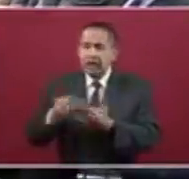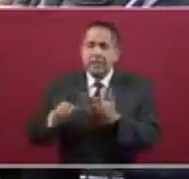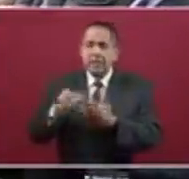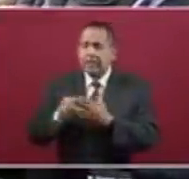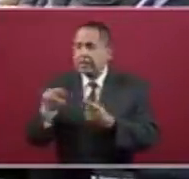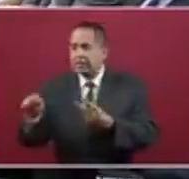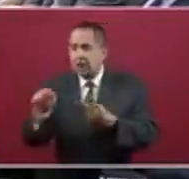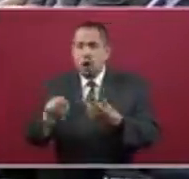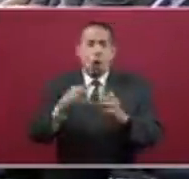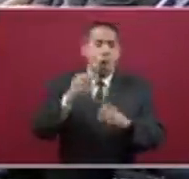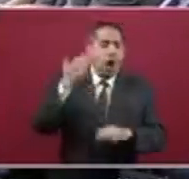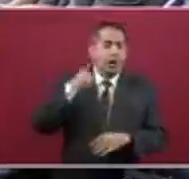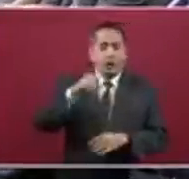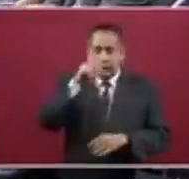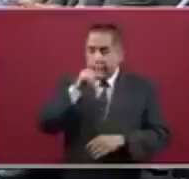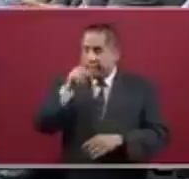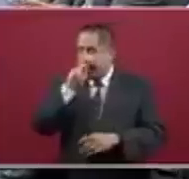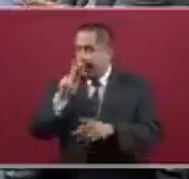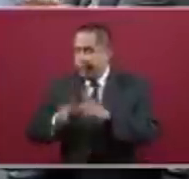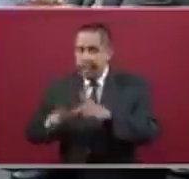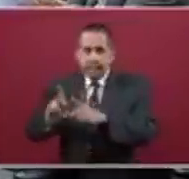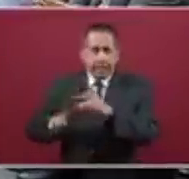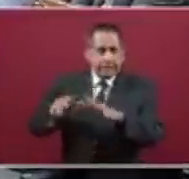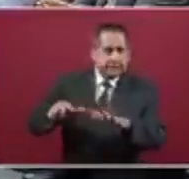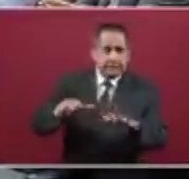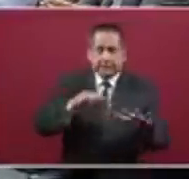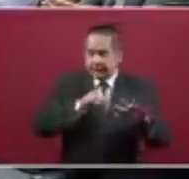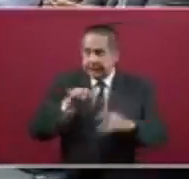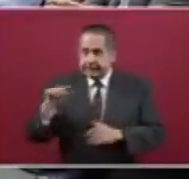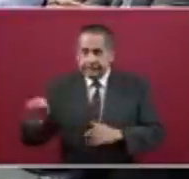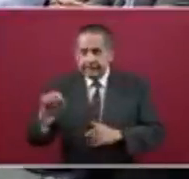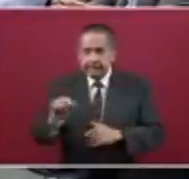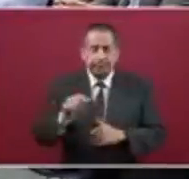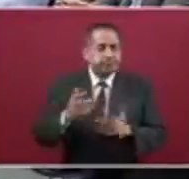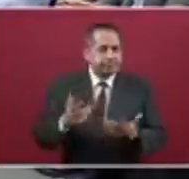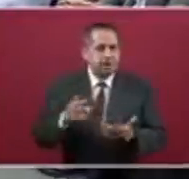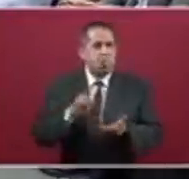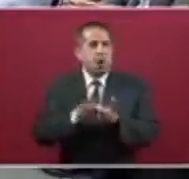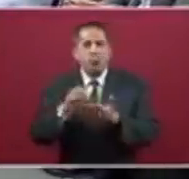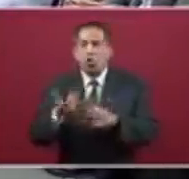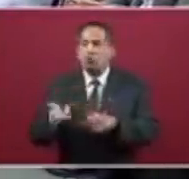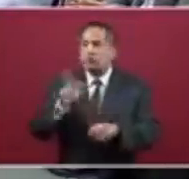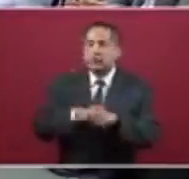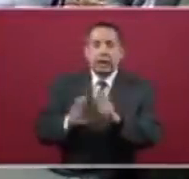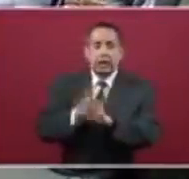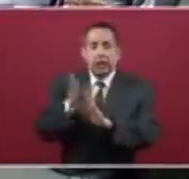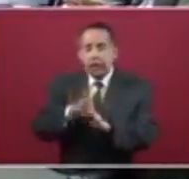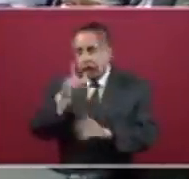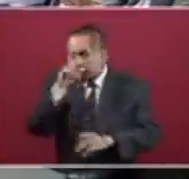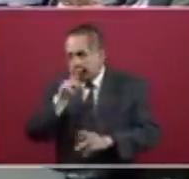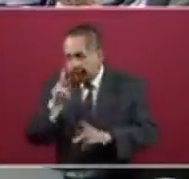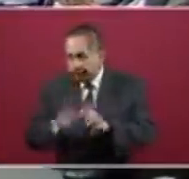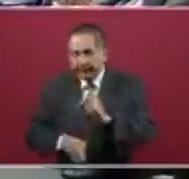inconclusas se trata de centros de salud hospitales